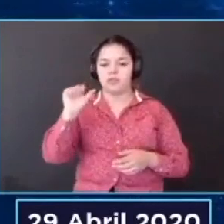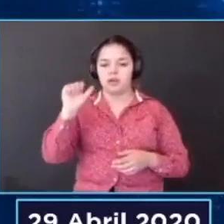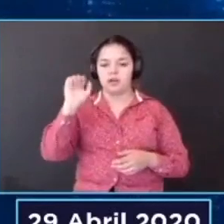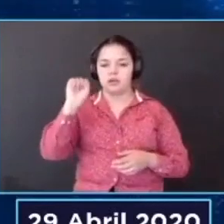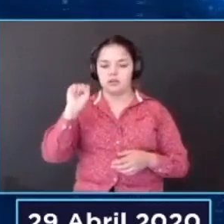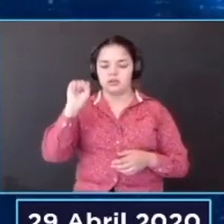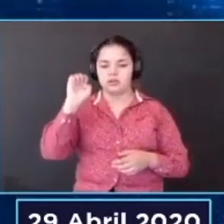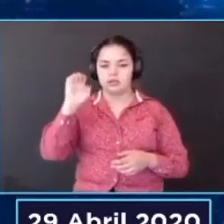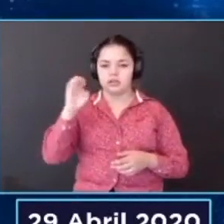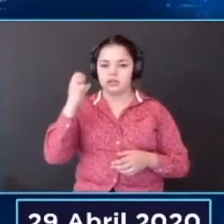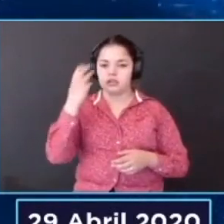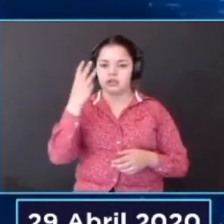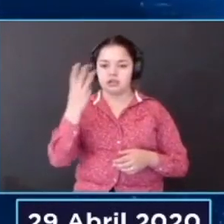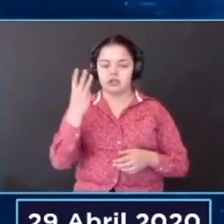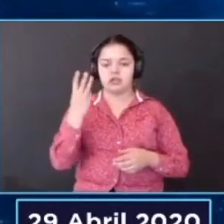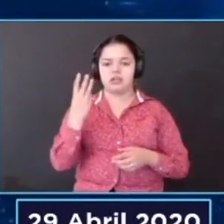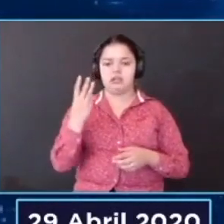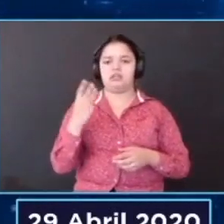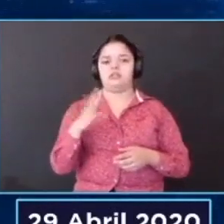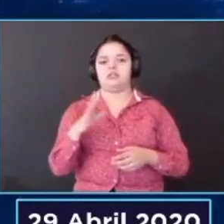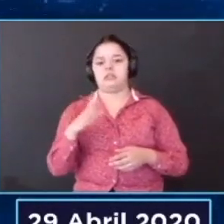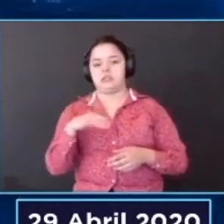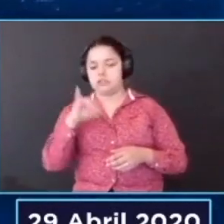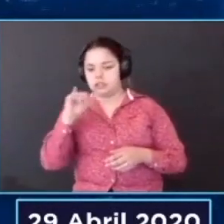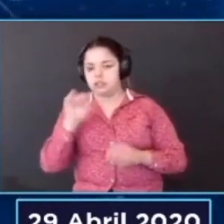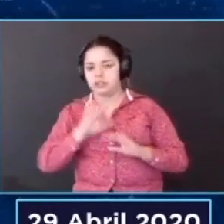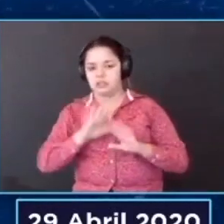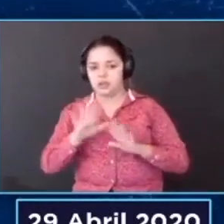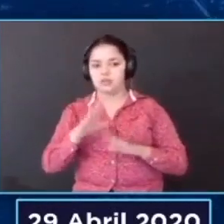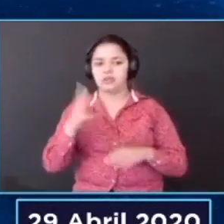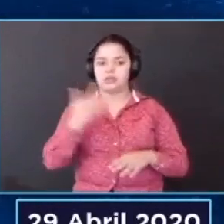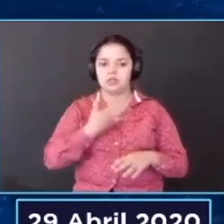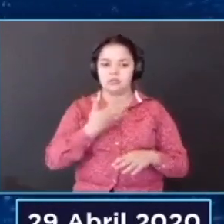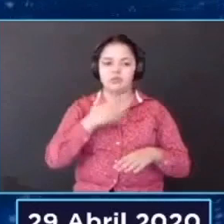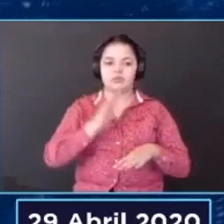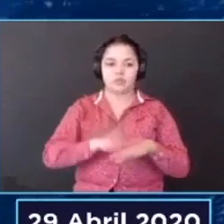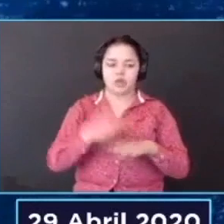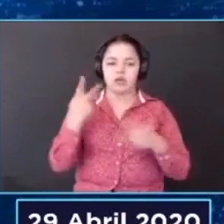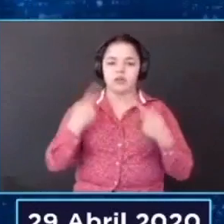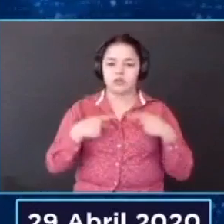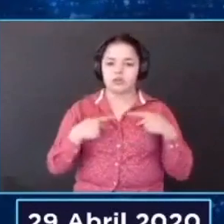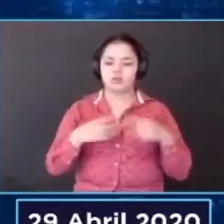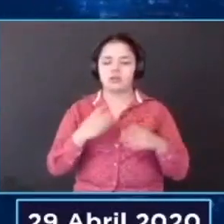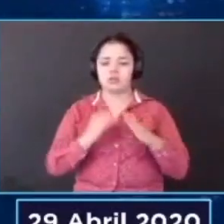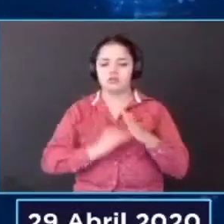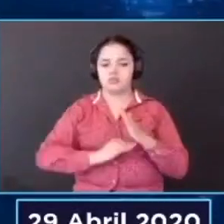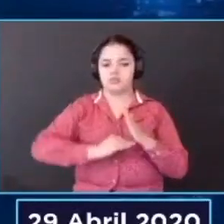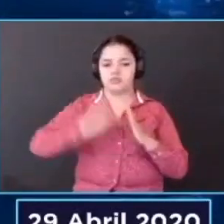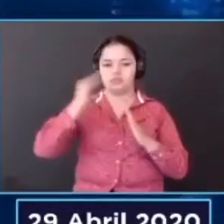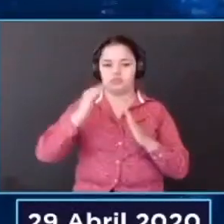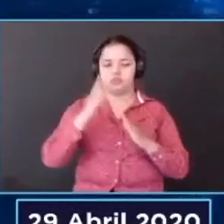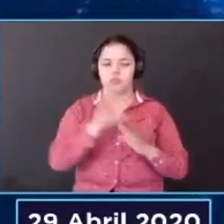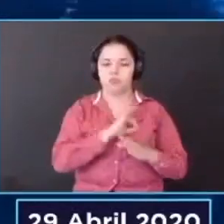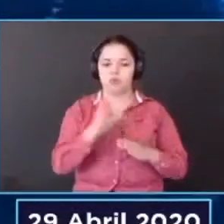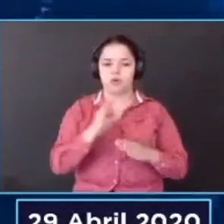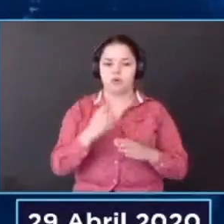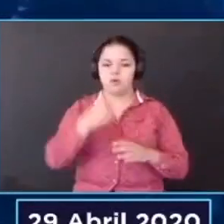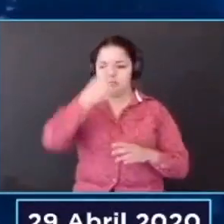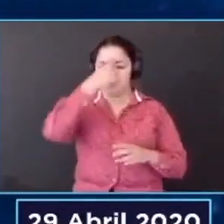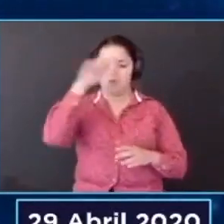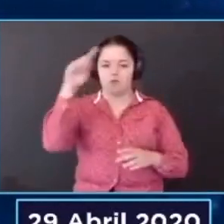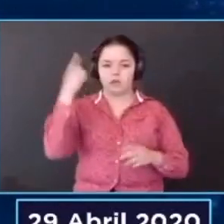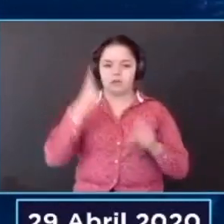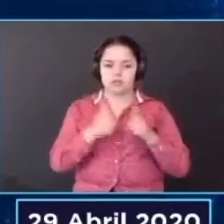salir sin peligro de contagio. No es así. Hay más casos, hay una proyección que después nos puede abundar humano en este sentido, y